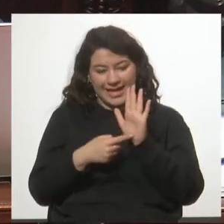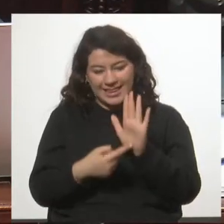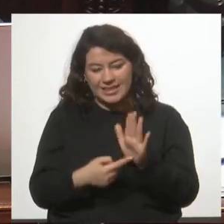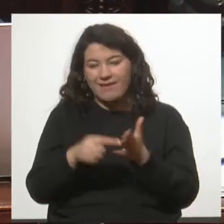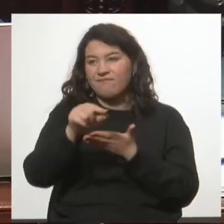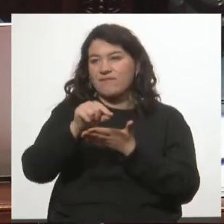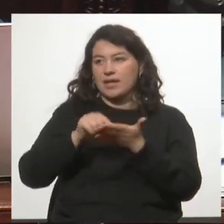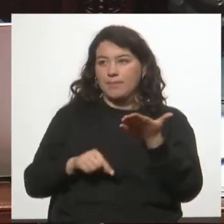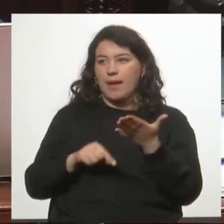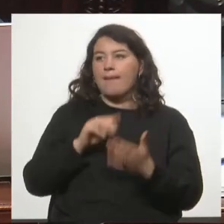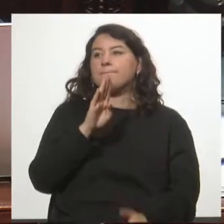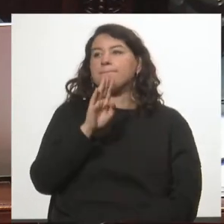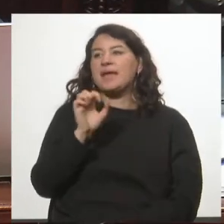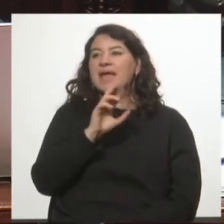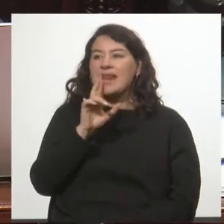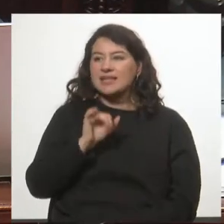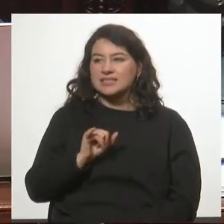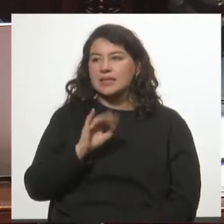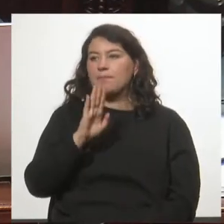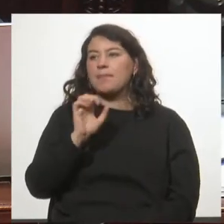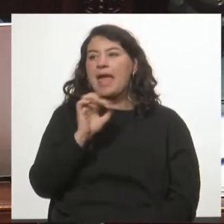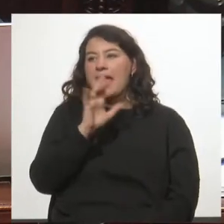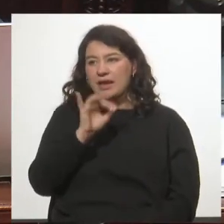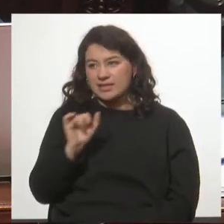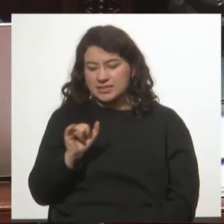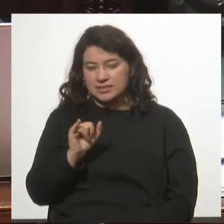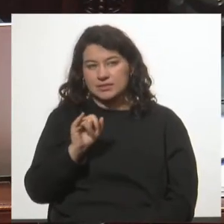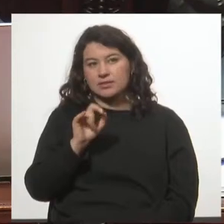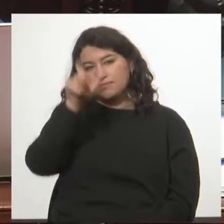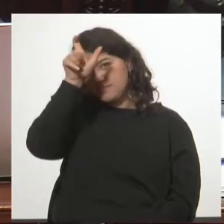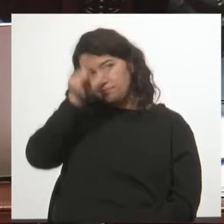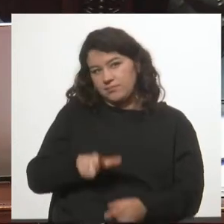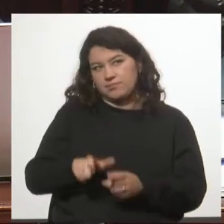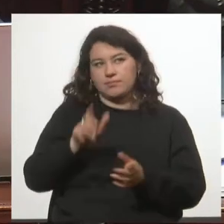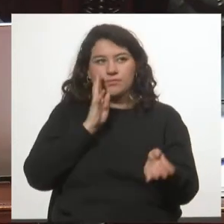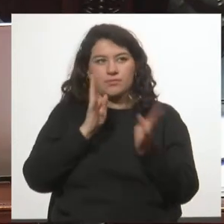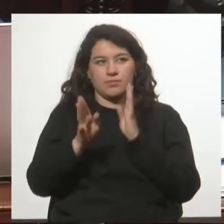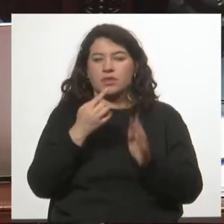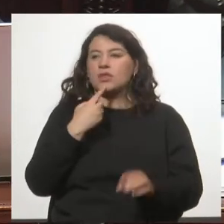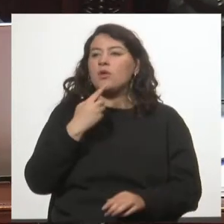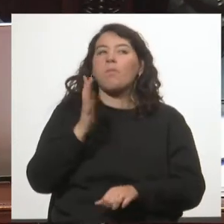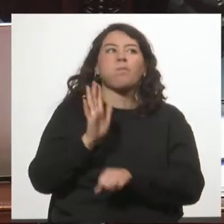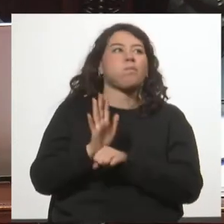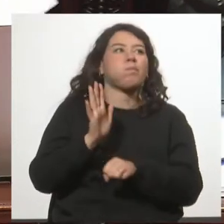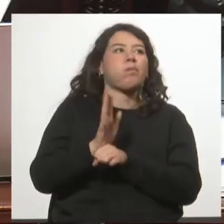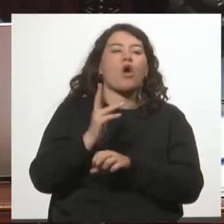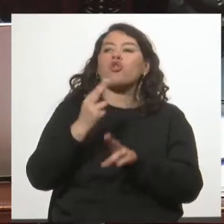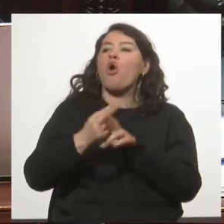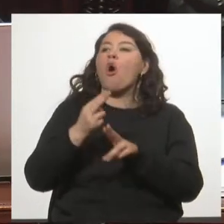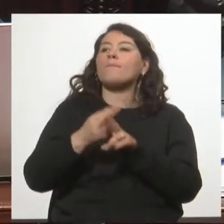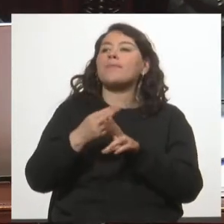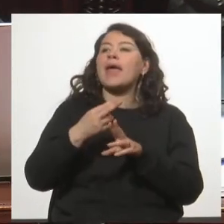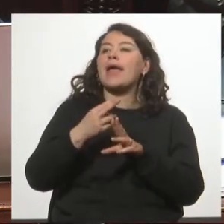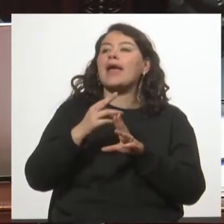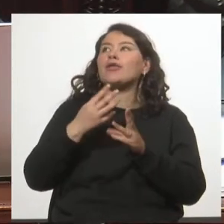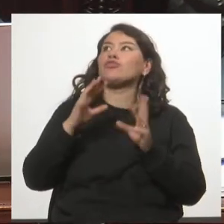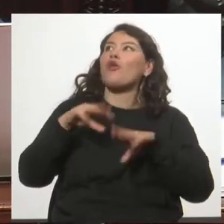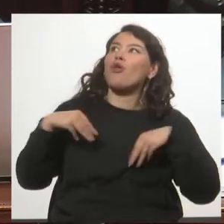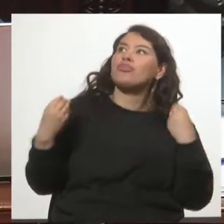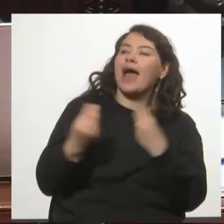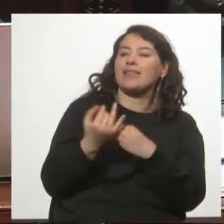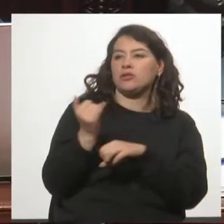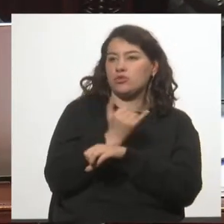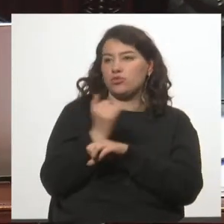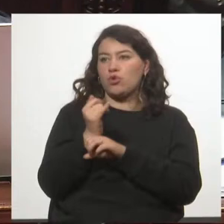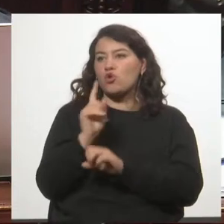firma del doctor pérez pérez y que lo hacía como que lo hacía en nombre del instituto este no lo